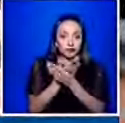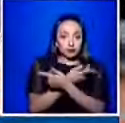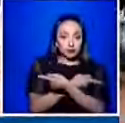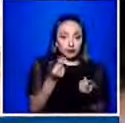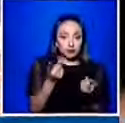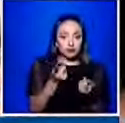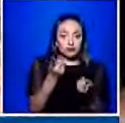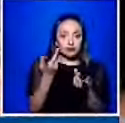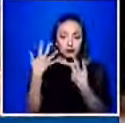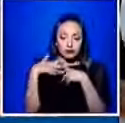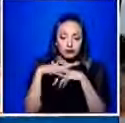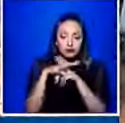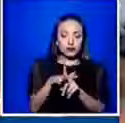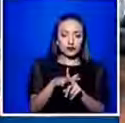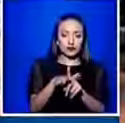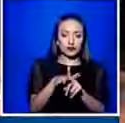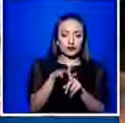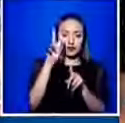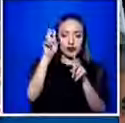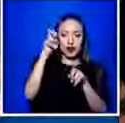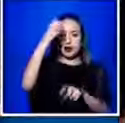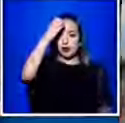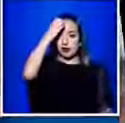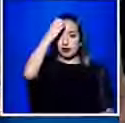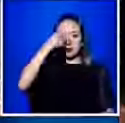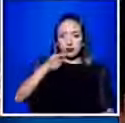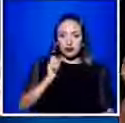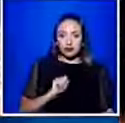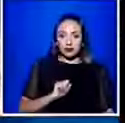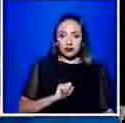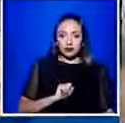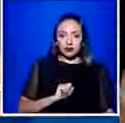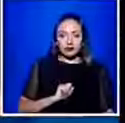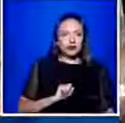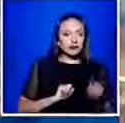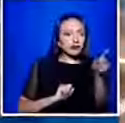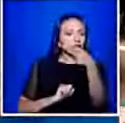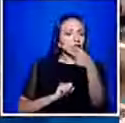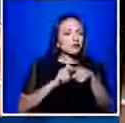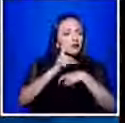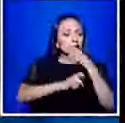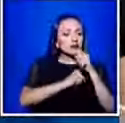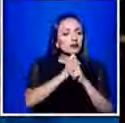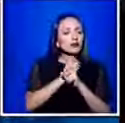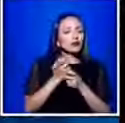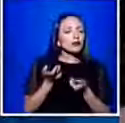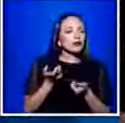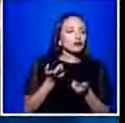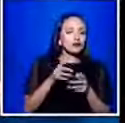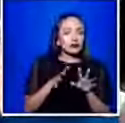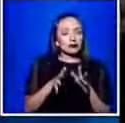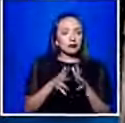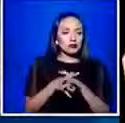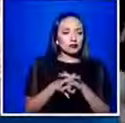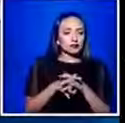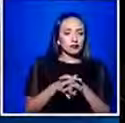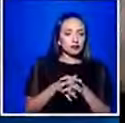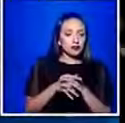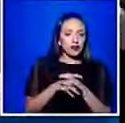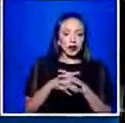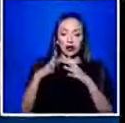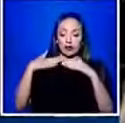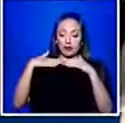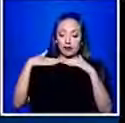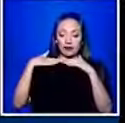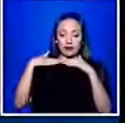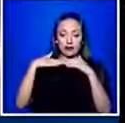siendo reinsertados nuevamente al sistema educativo con esta modalidad. ¿Estudiantes de qué edad hasta qué edad han tenido bajo esta modalidad?